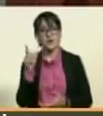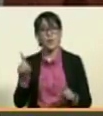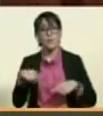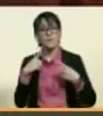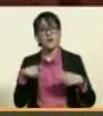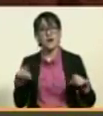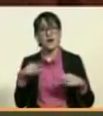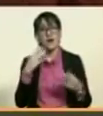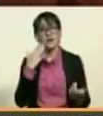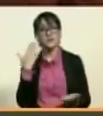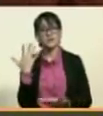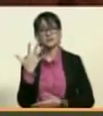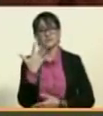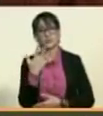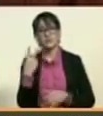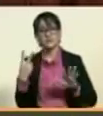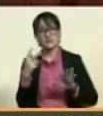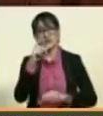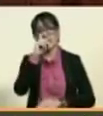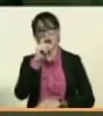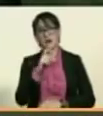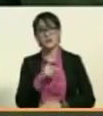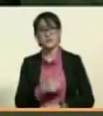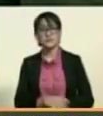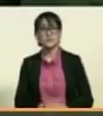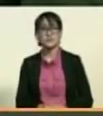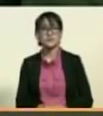aplauso. 57 años por el pecho.